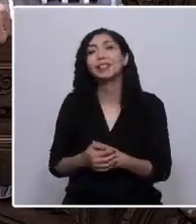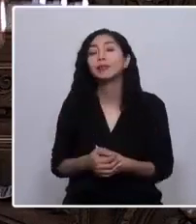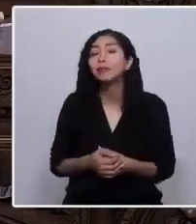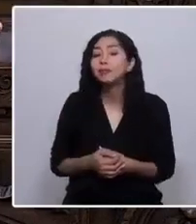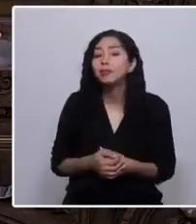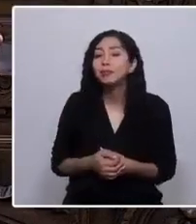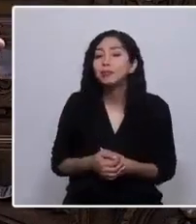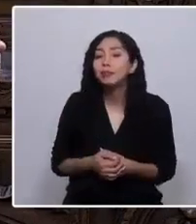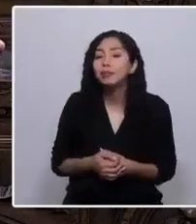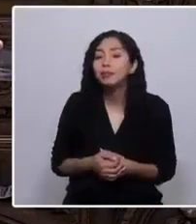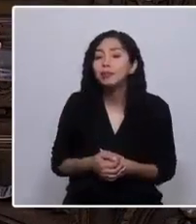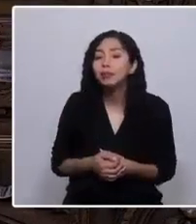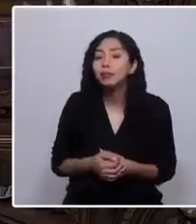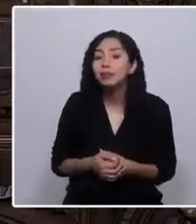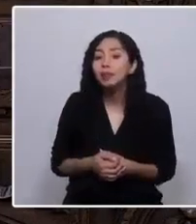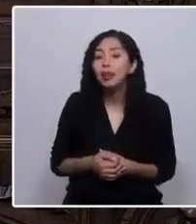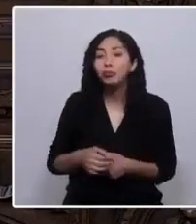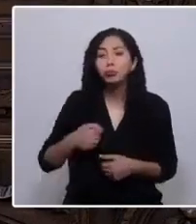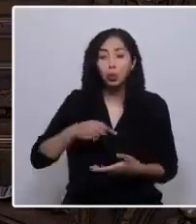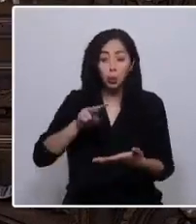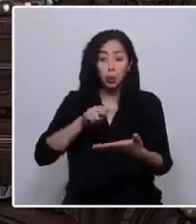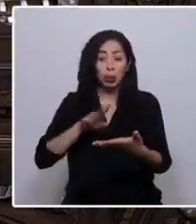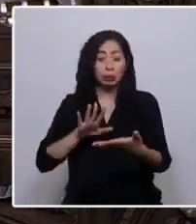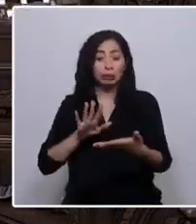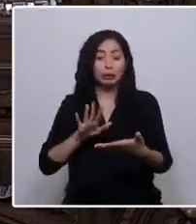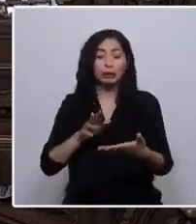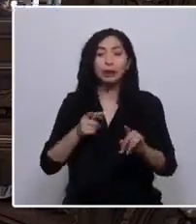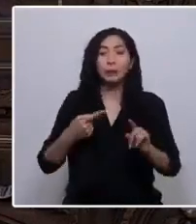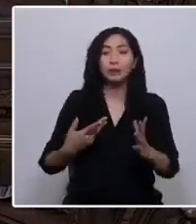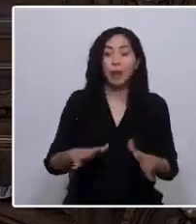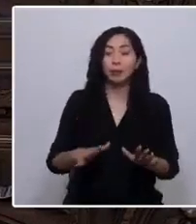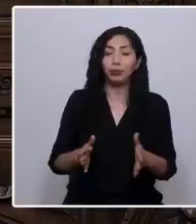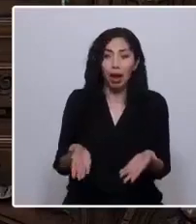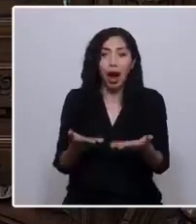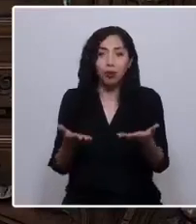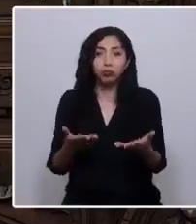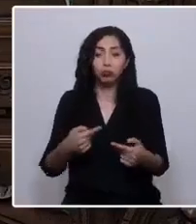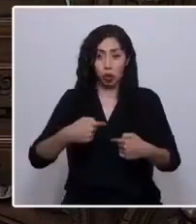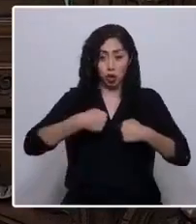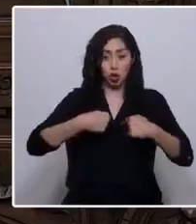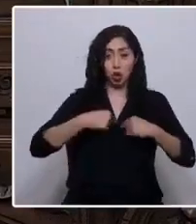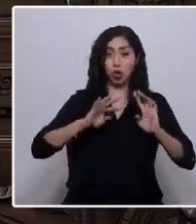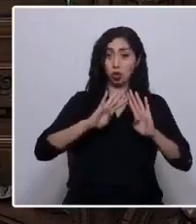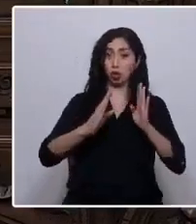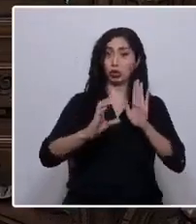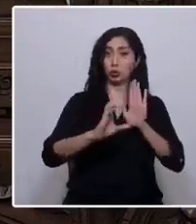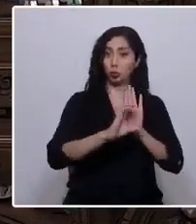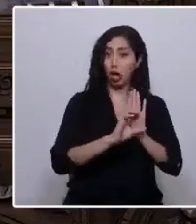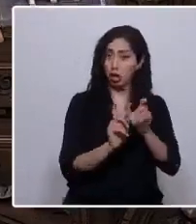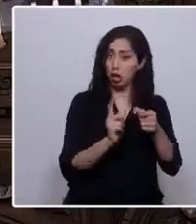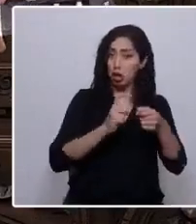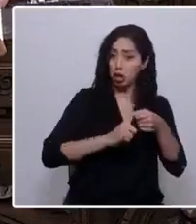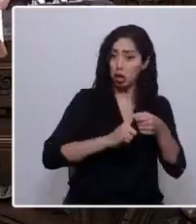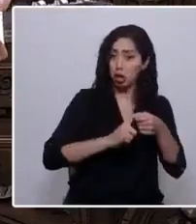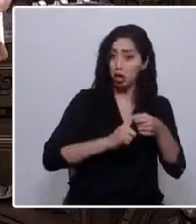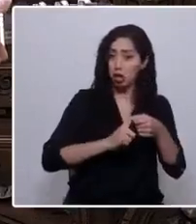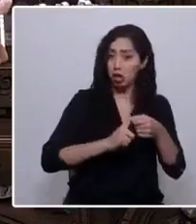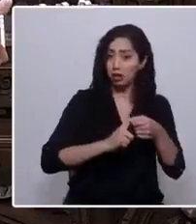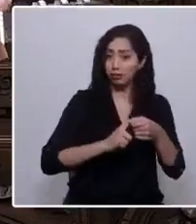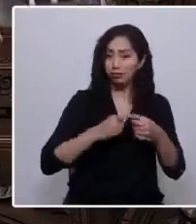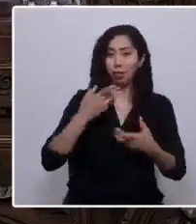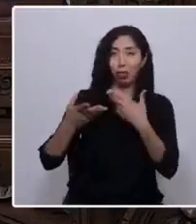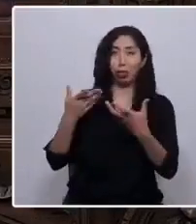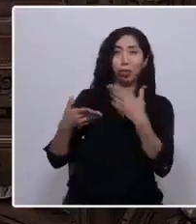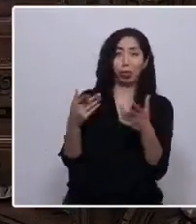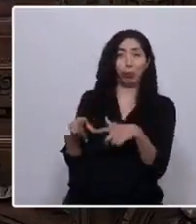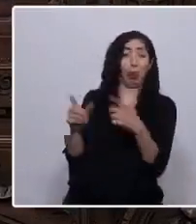Se me fue esta cuestión aquí, no me resulta, lo bajo un poco más allá. Dice, yo soy un constituyente. Extingo la tres rápido, la chucha no se le